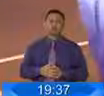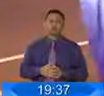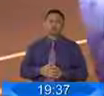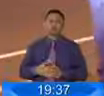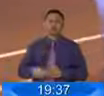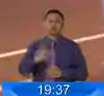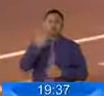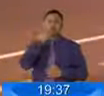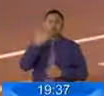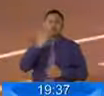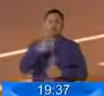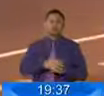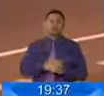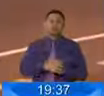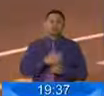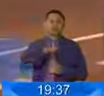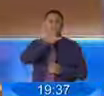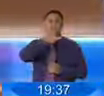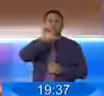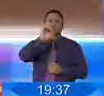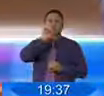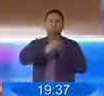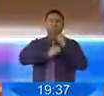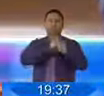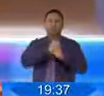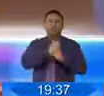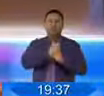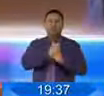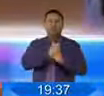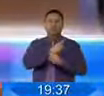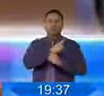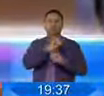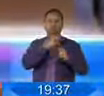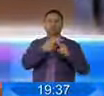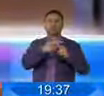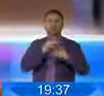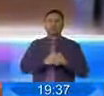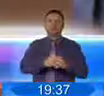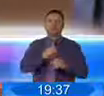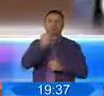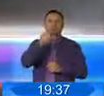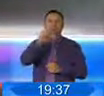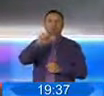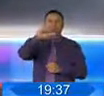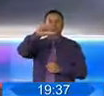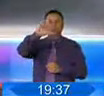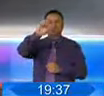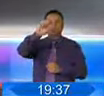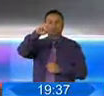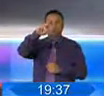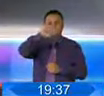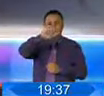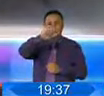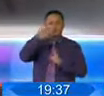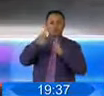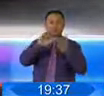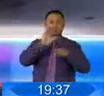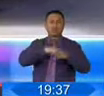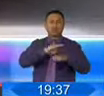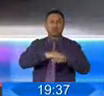Un hombre de aproximadamente 50 años, identificado como Salomón Pérez, murió luego de